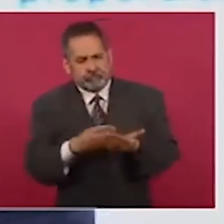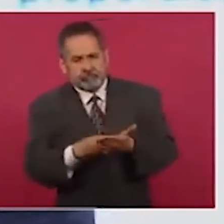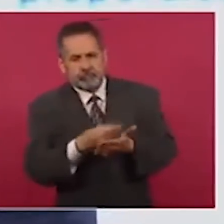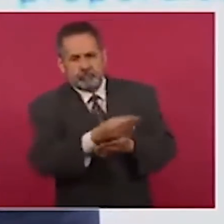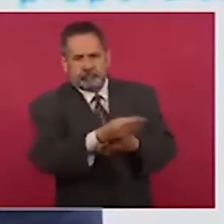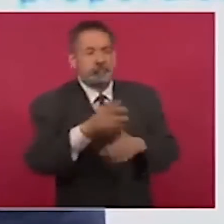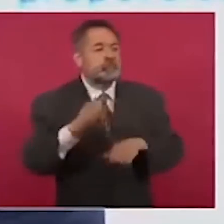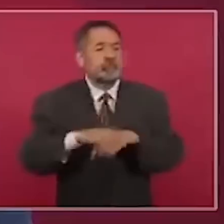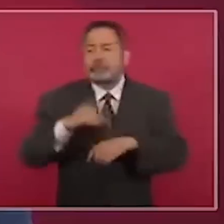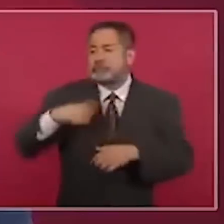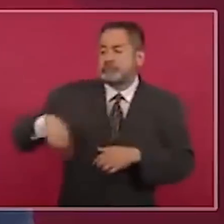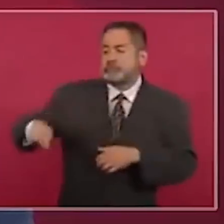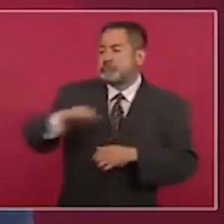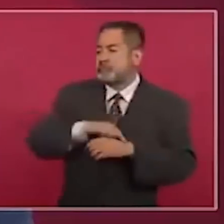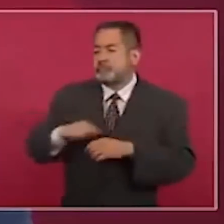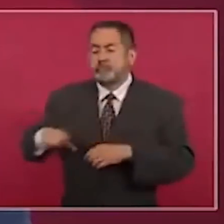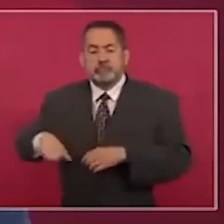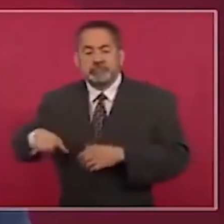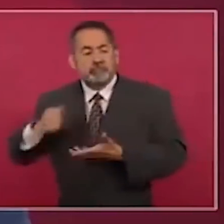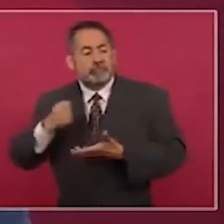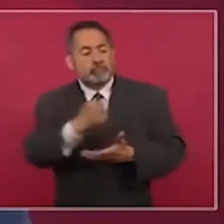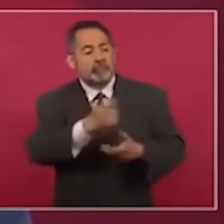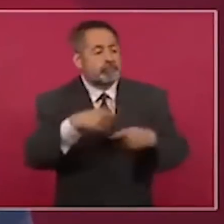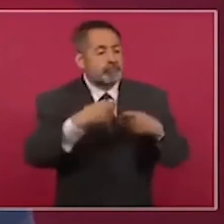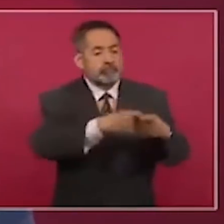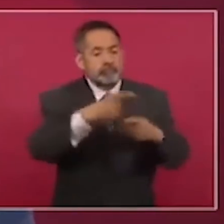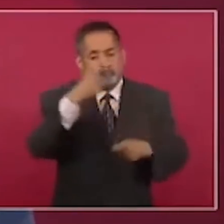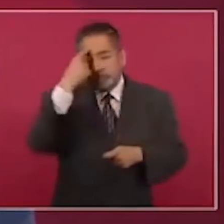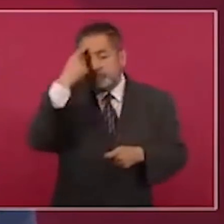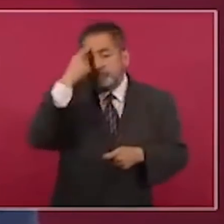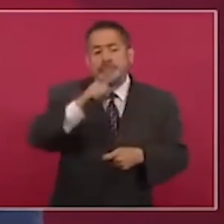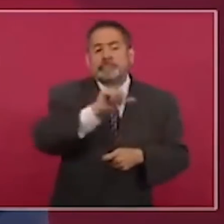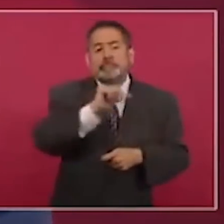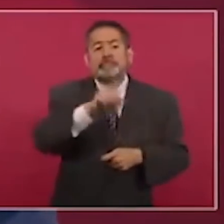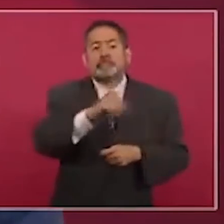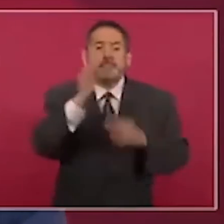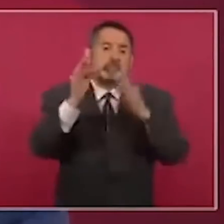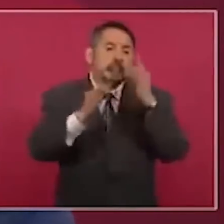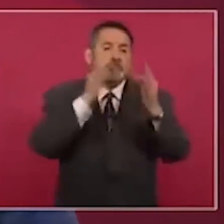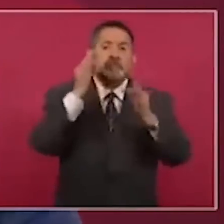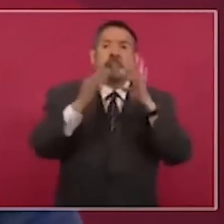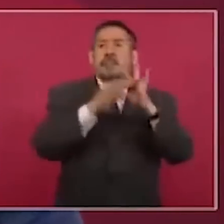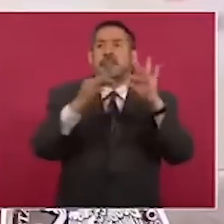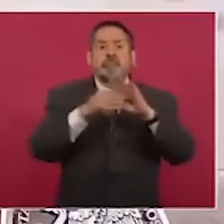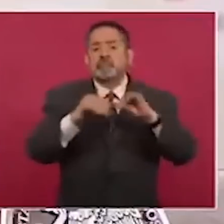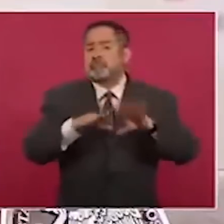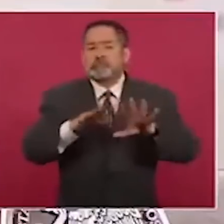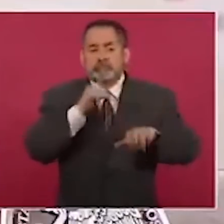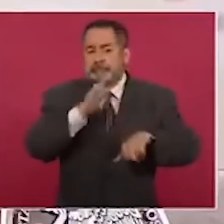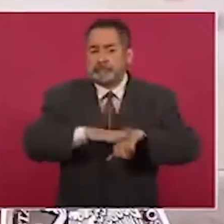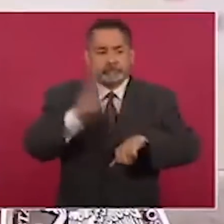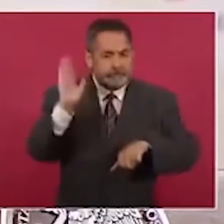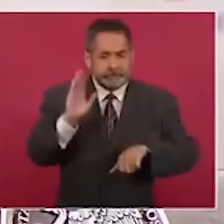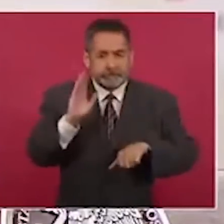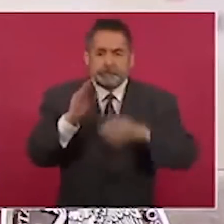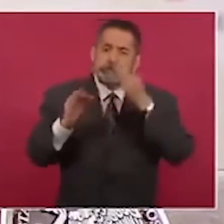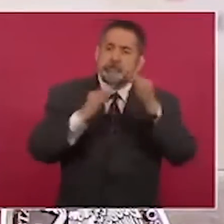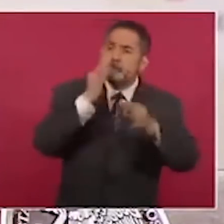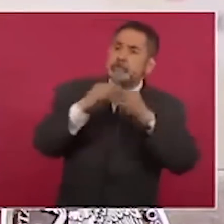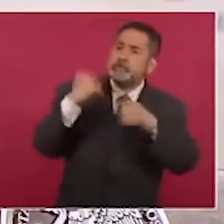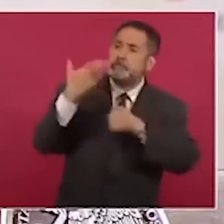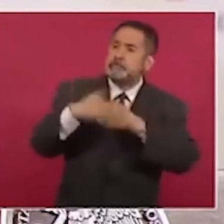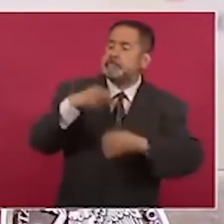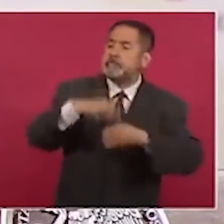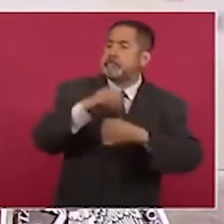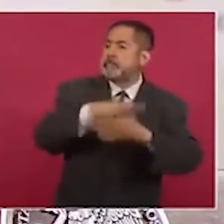financiamiento público se dé exclusivamente para campañas electorales, haciendo también un mecanismo